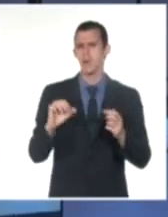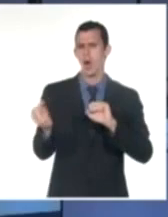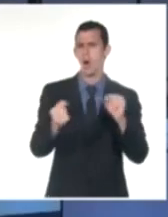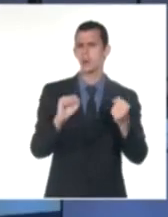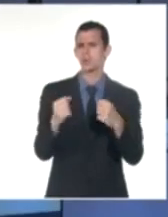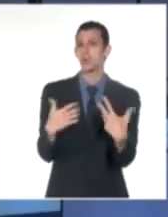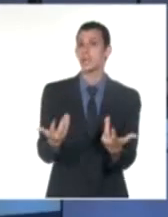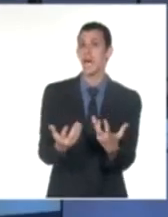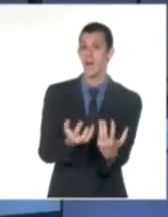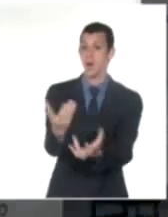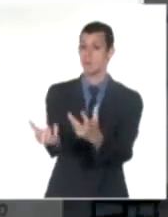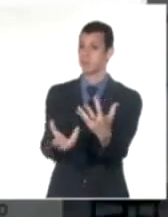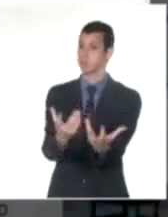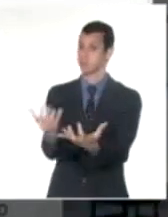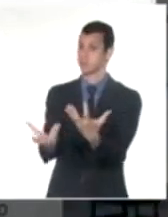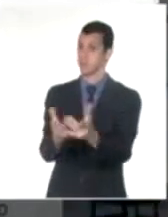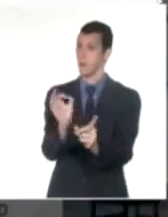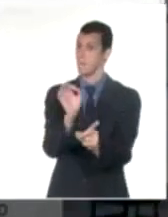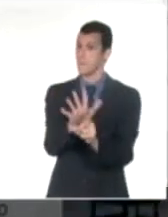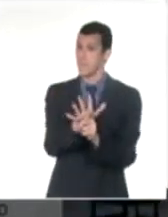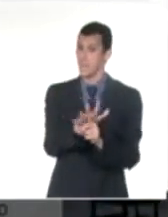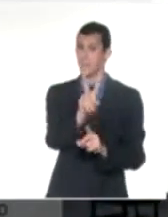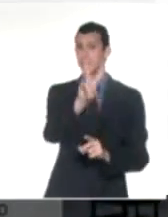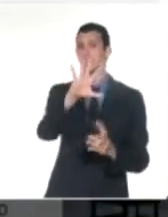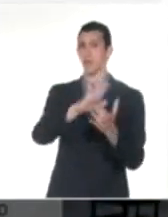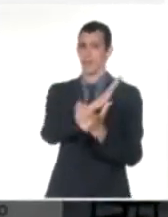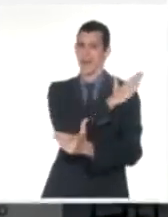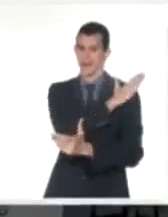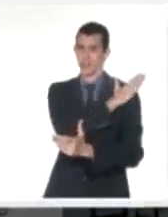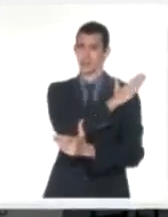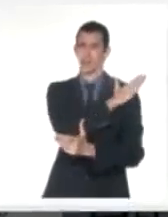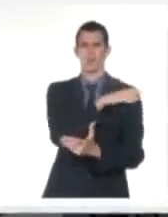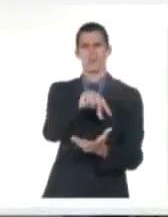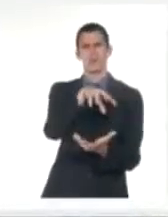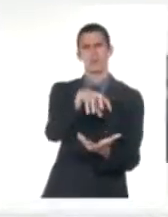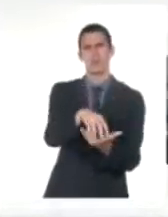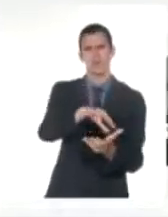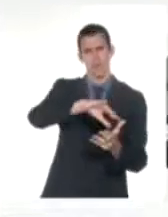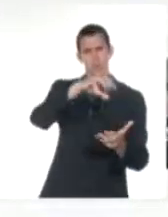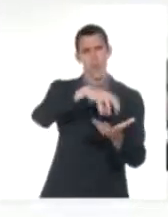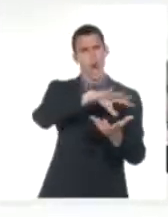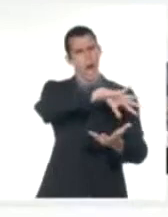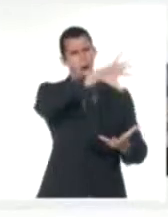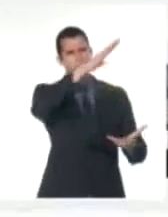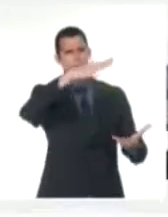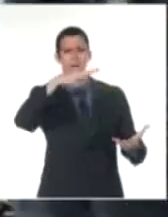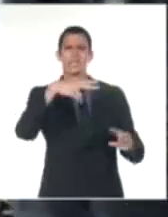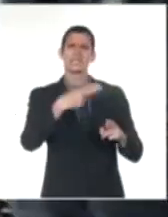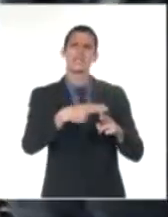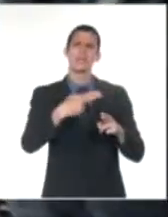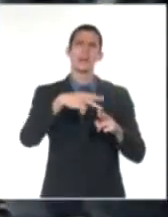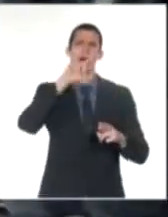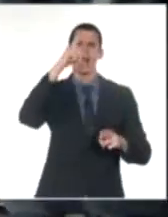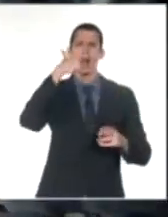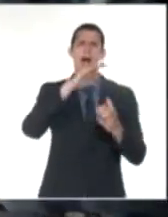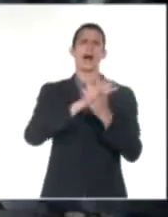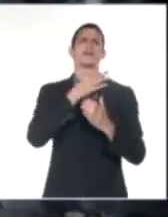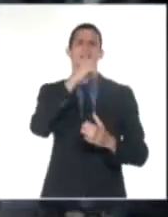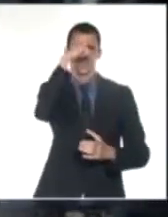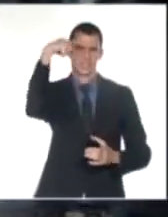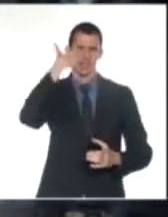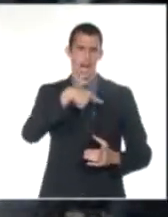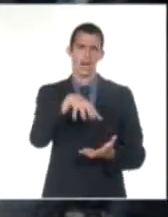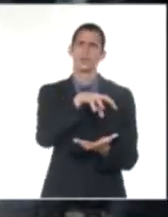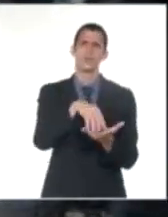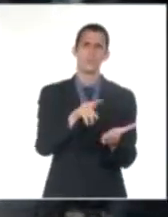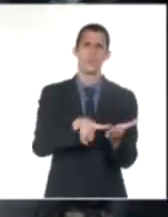medianas proporciones que desde el pasado 25 de marzo afecta a la elevación conocida como La Mesa en Guantánamo. El máster en ciencias Rafael